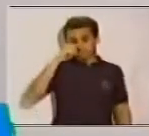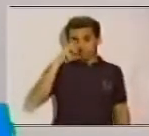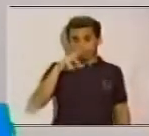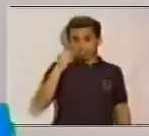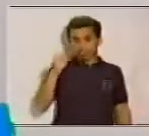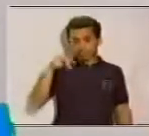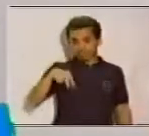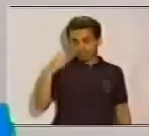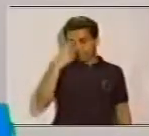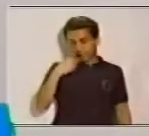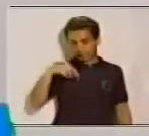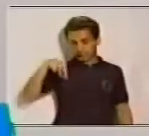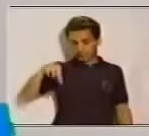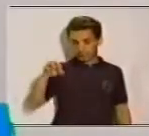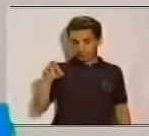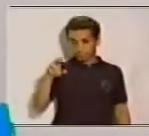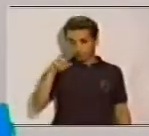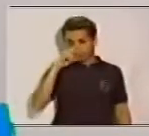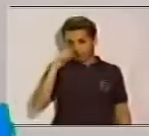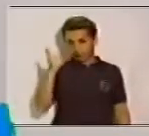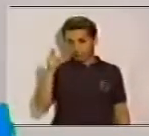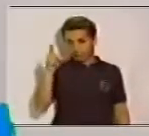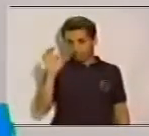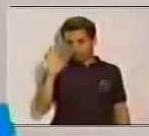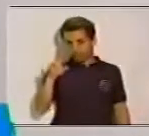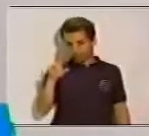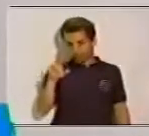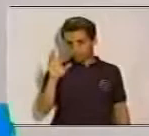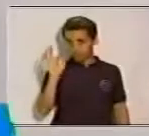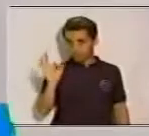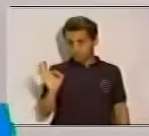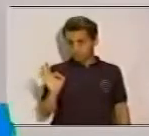transportador. ¿Sí o no?